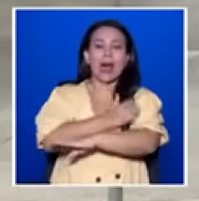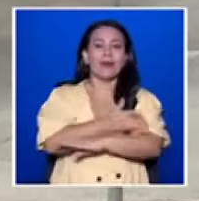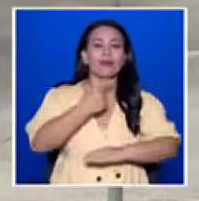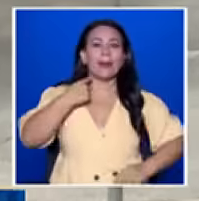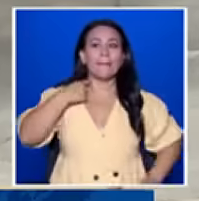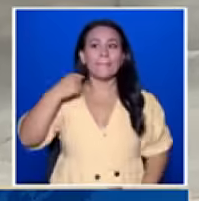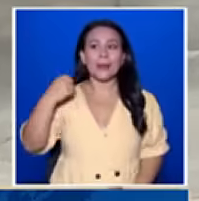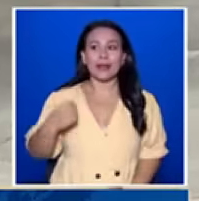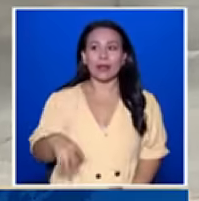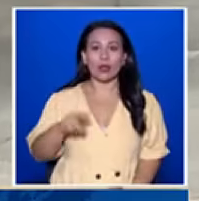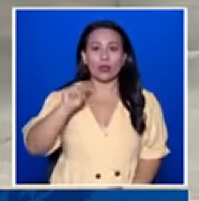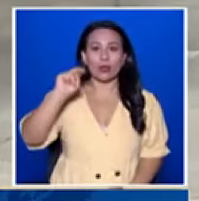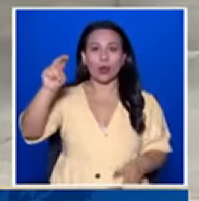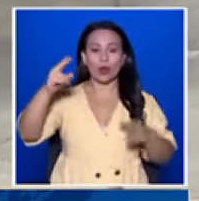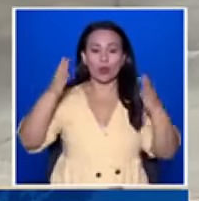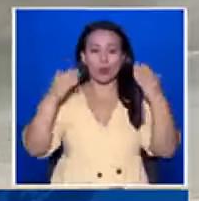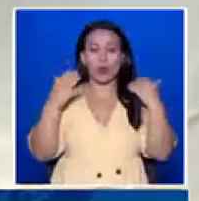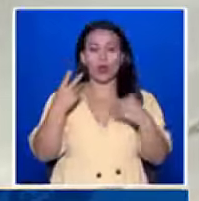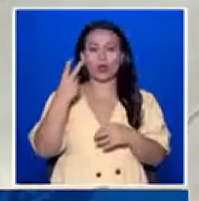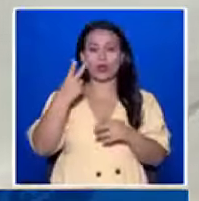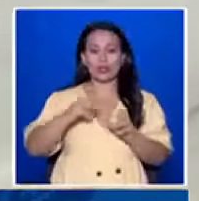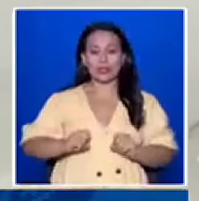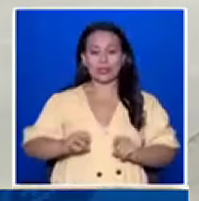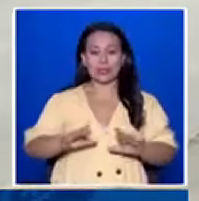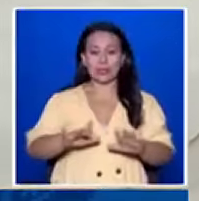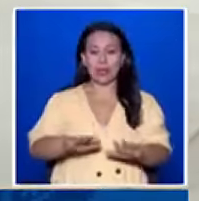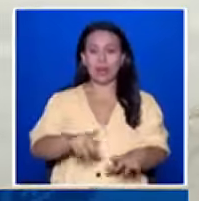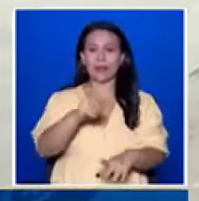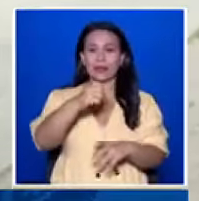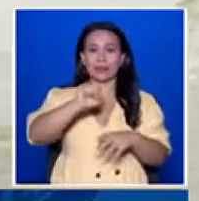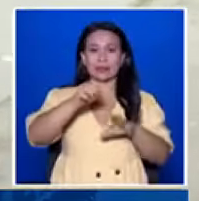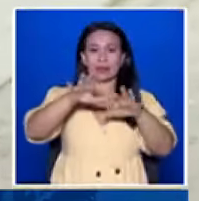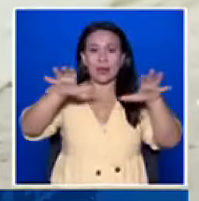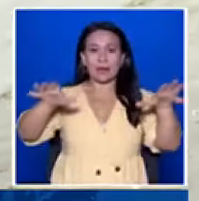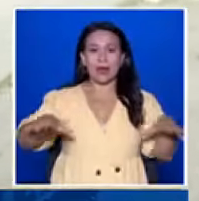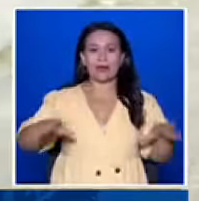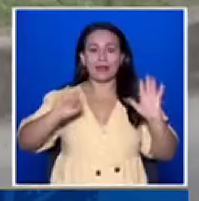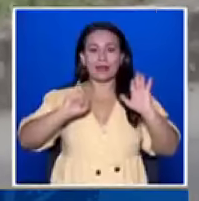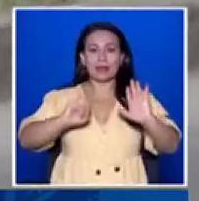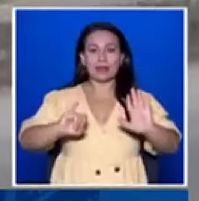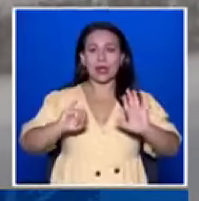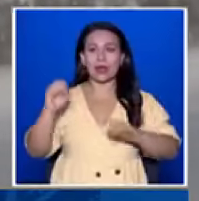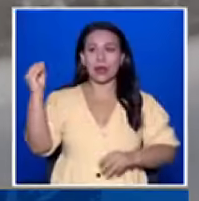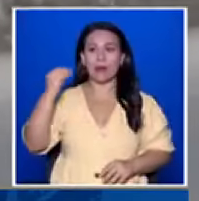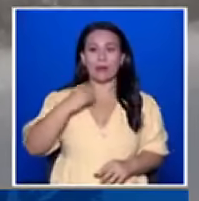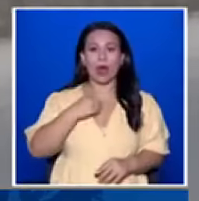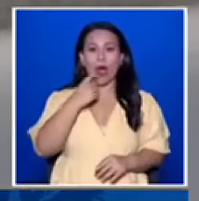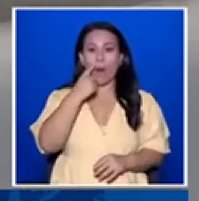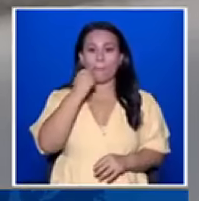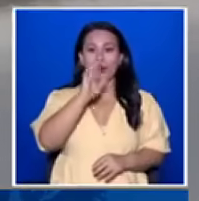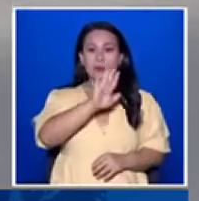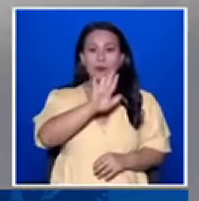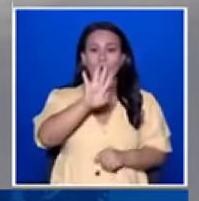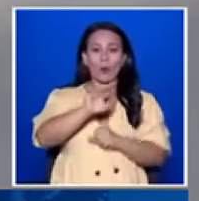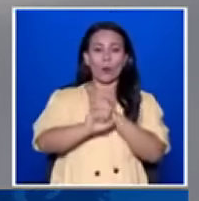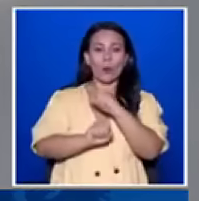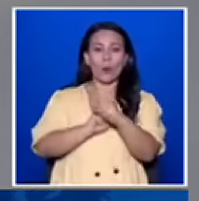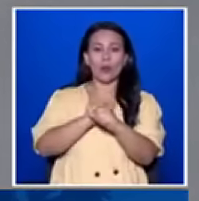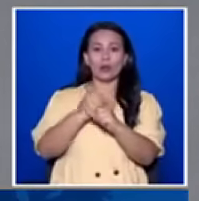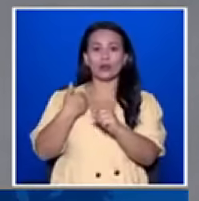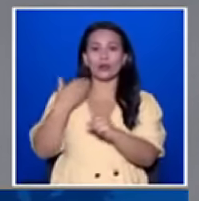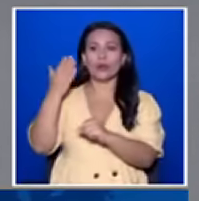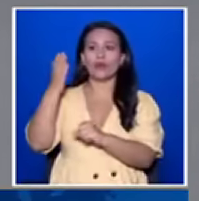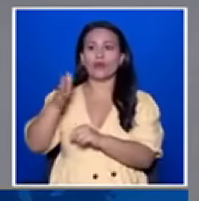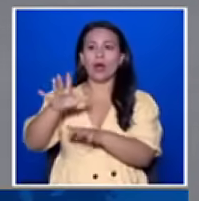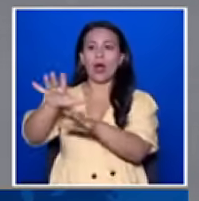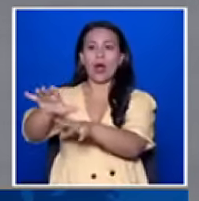la noche del pasado sábado 2 de septiembre en el sector de Samanes 6. El señor de 54 años había ido a recoger a su